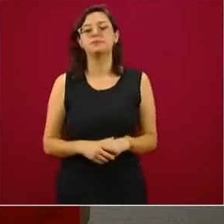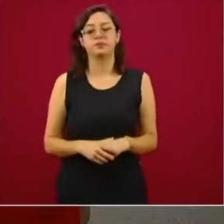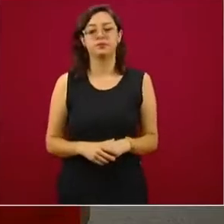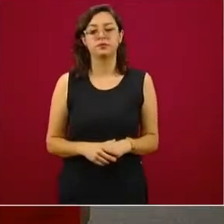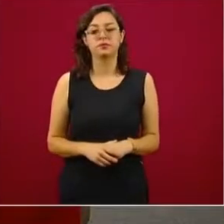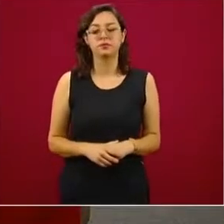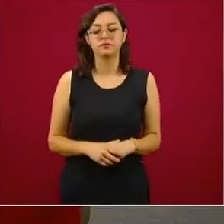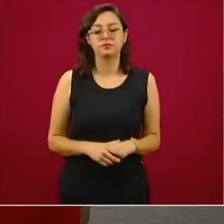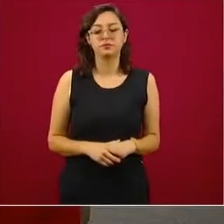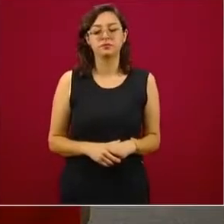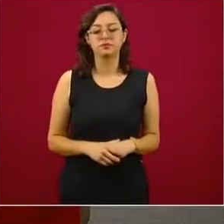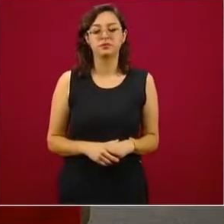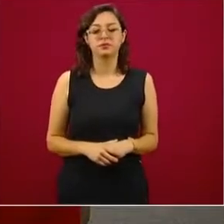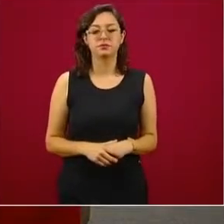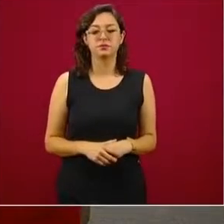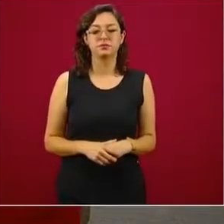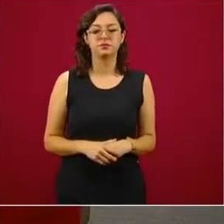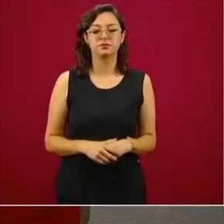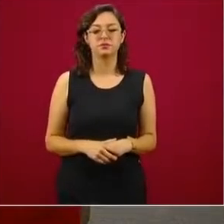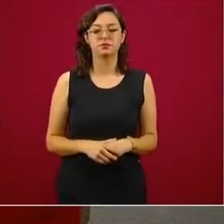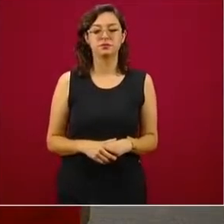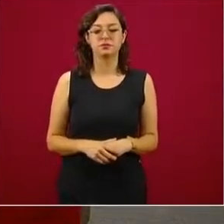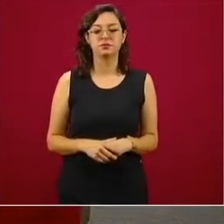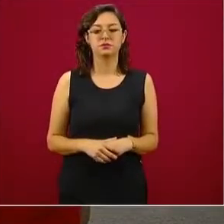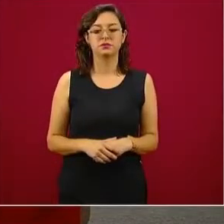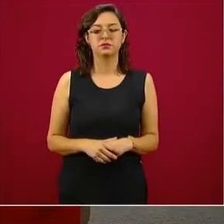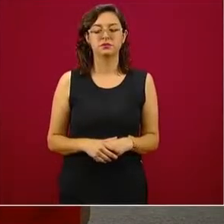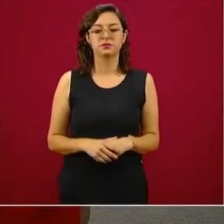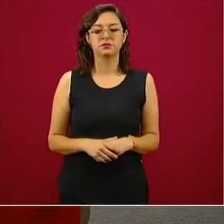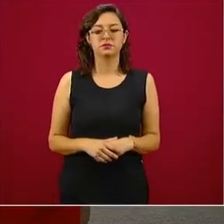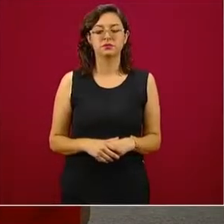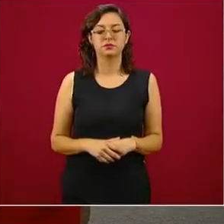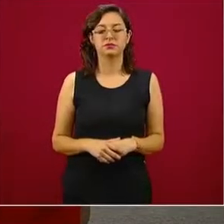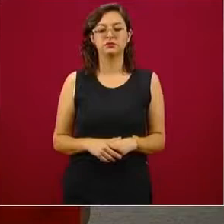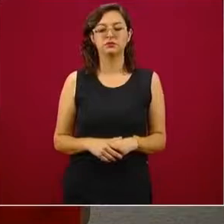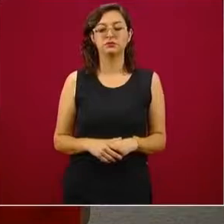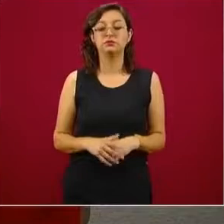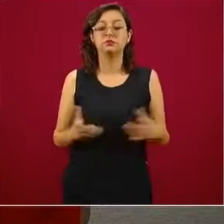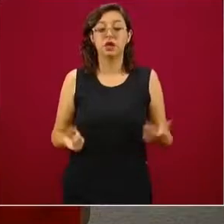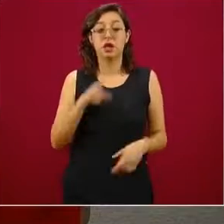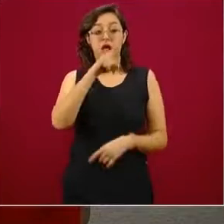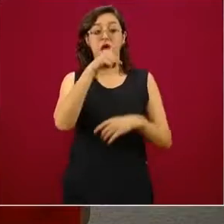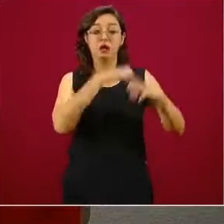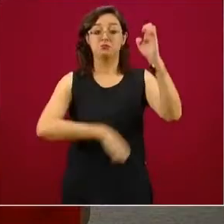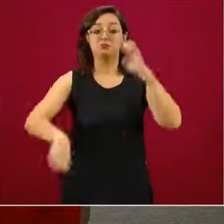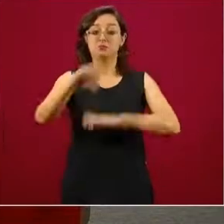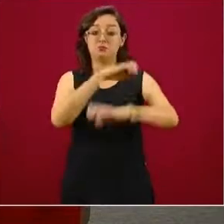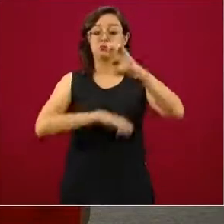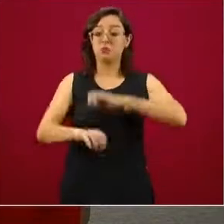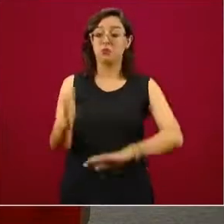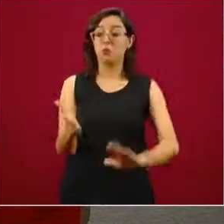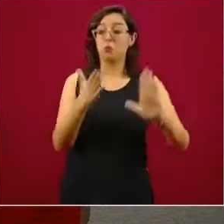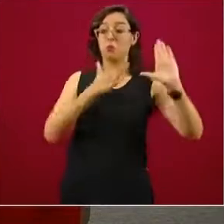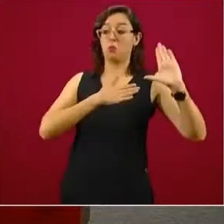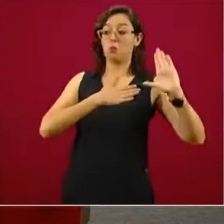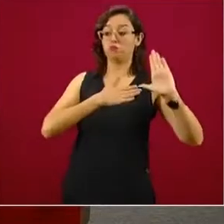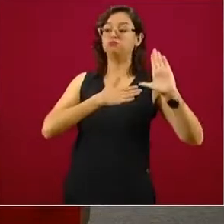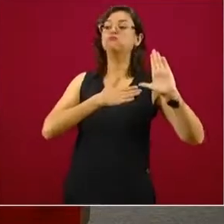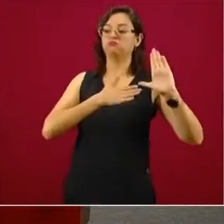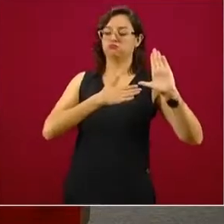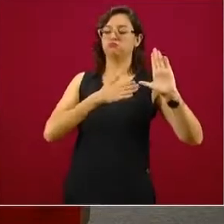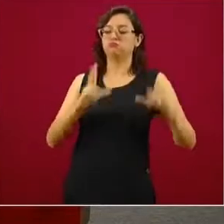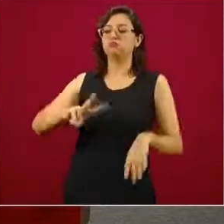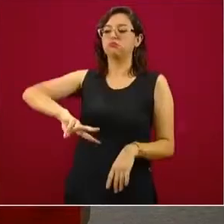la hora de hacer la autoevaluación y que se declara bajo protesta de decir verdad, es decir, antes de que